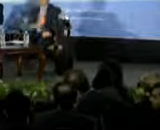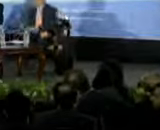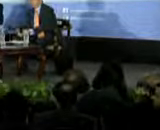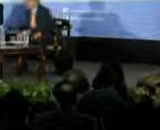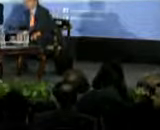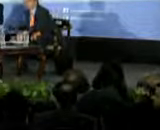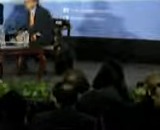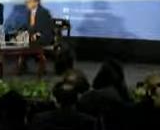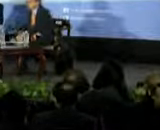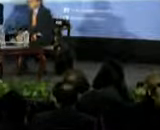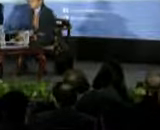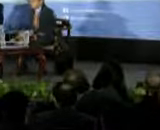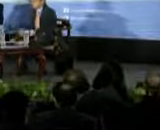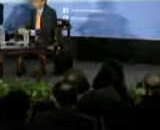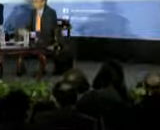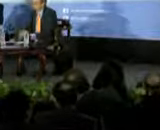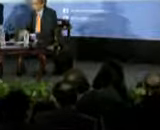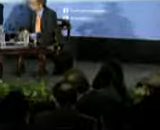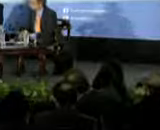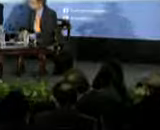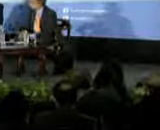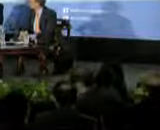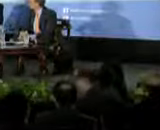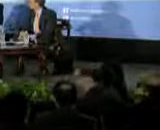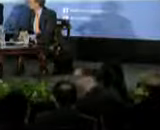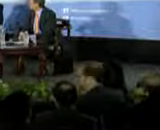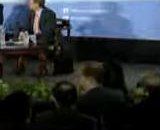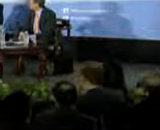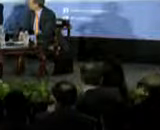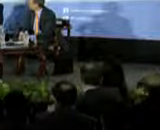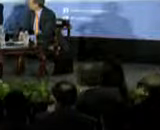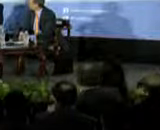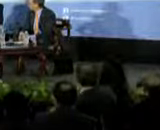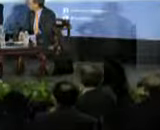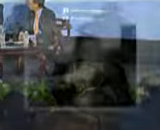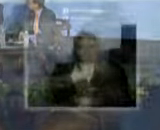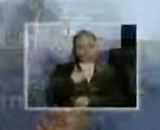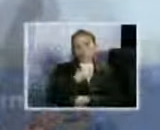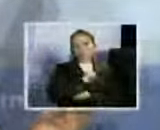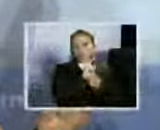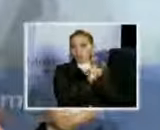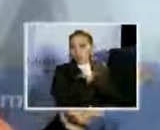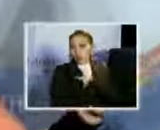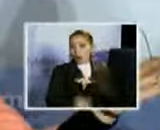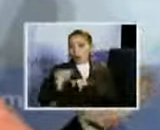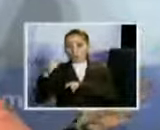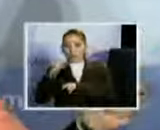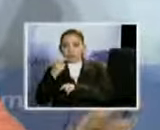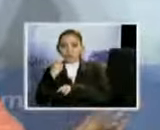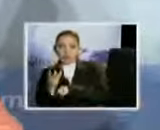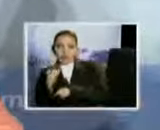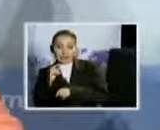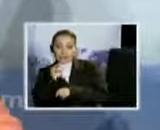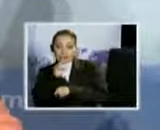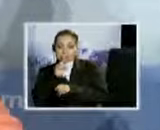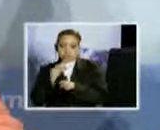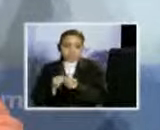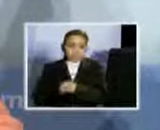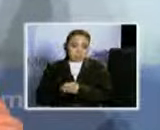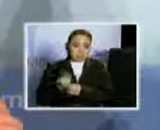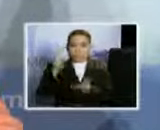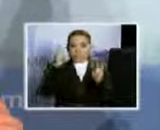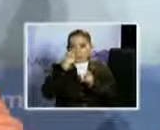es cierto, hay más países nucleares, había 5 declarados, hay otros 3 no declarados, uno más. El